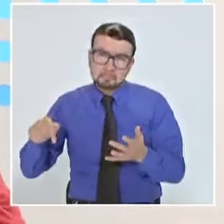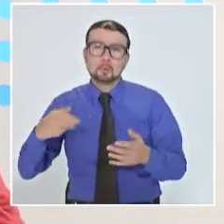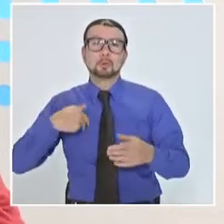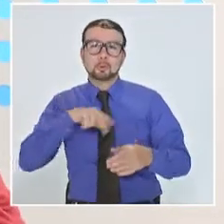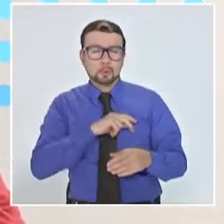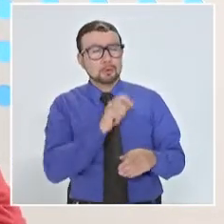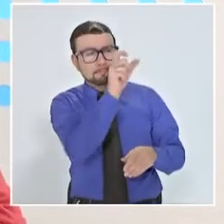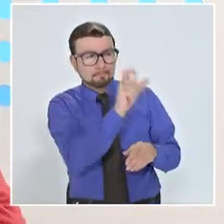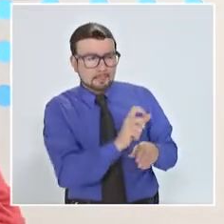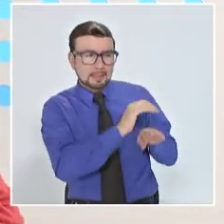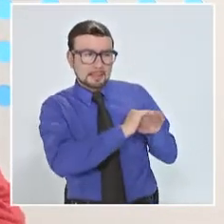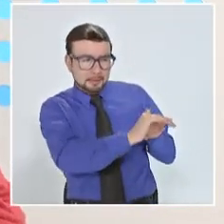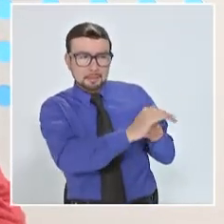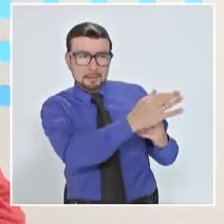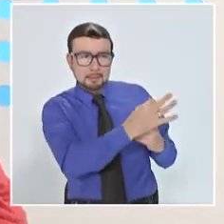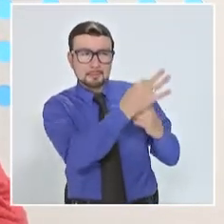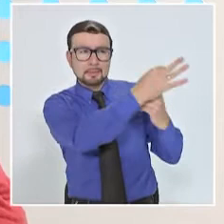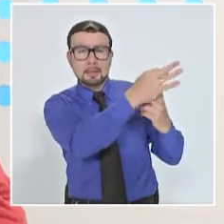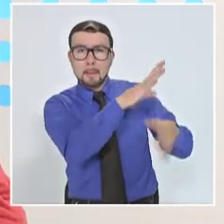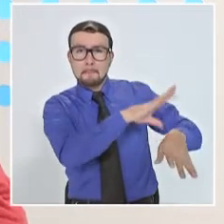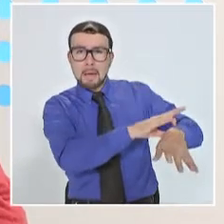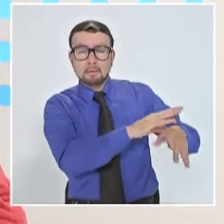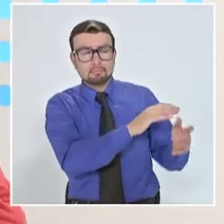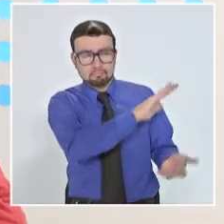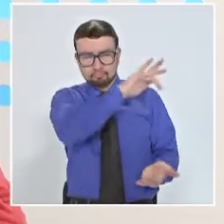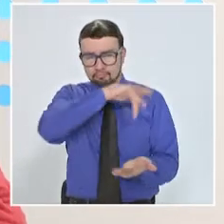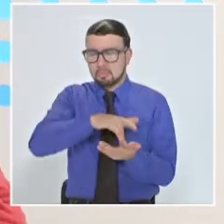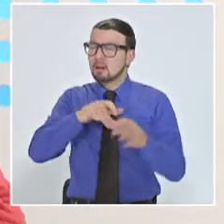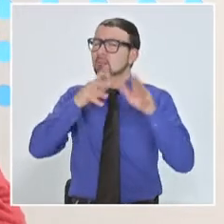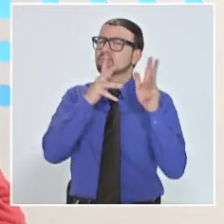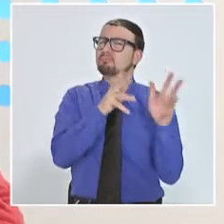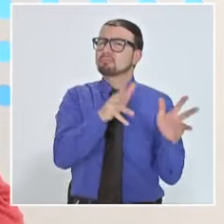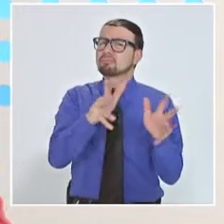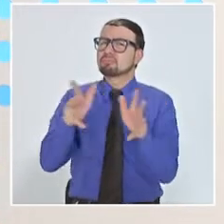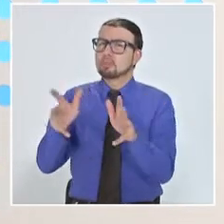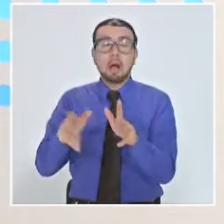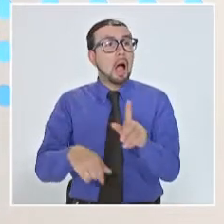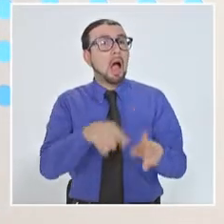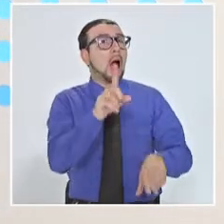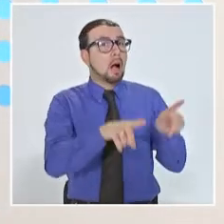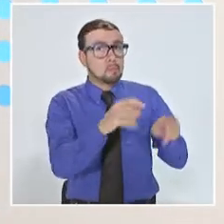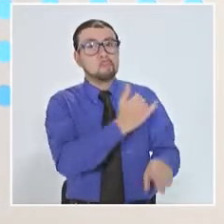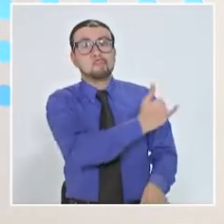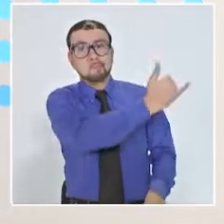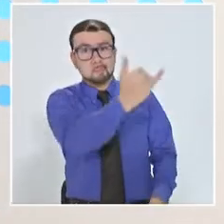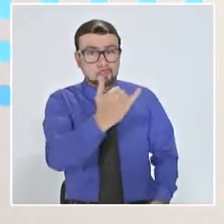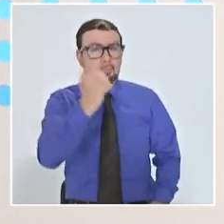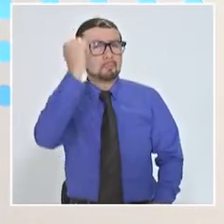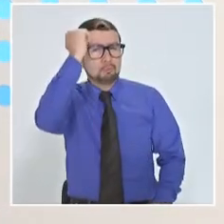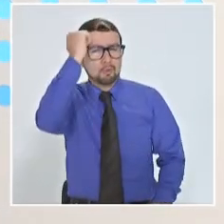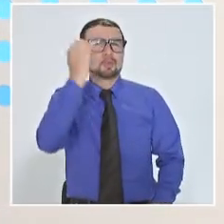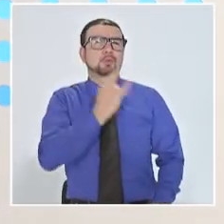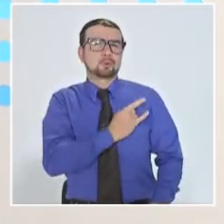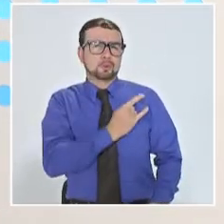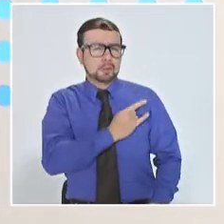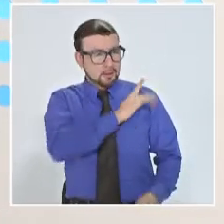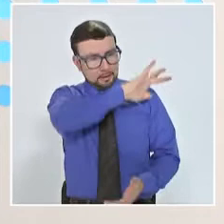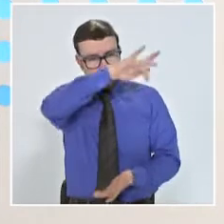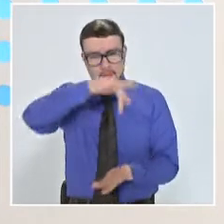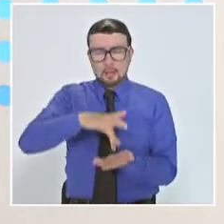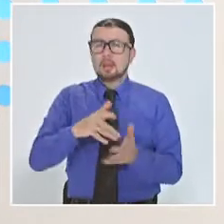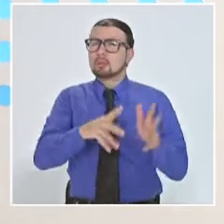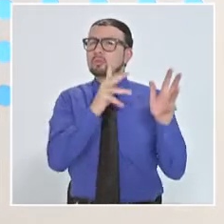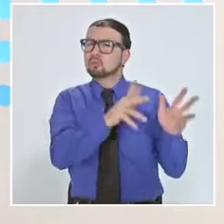los especialistas, muchos de ellos docentes universitarios, para hacer esa labor educativa a través